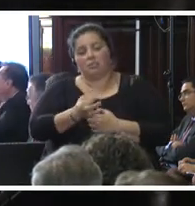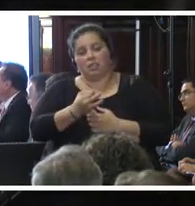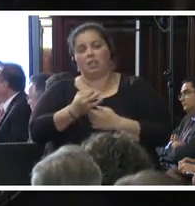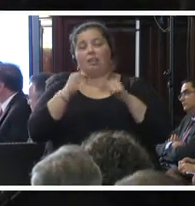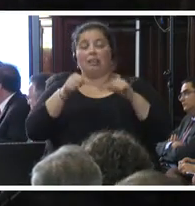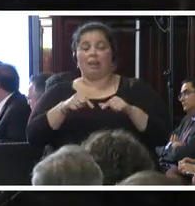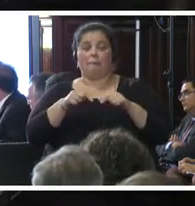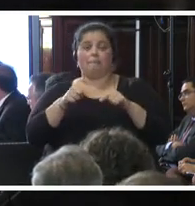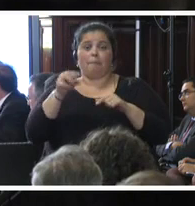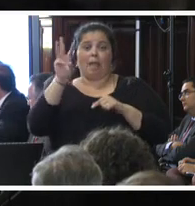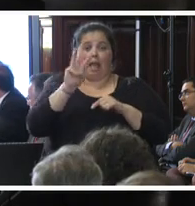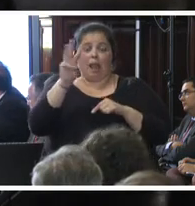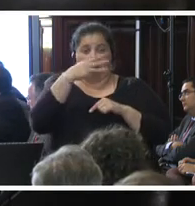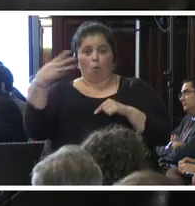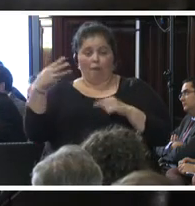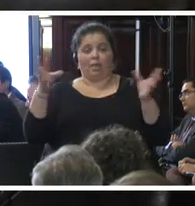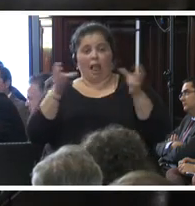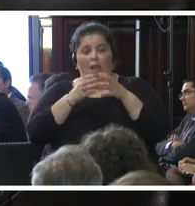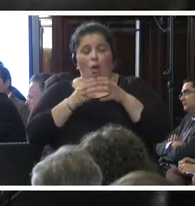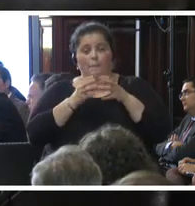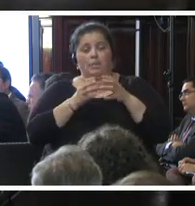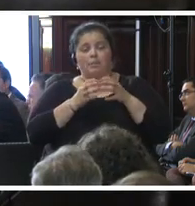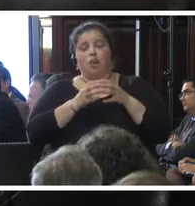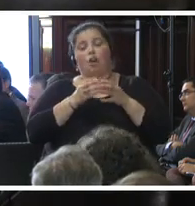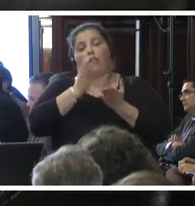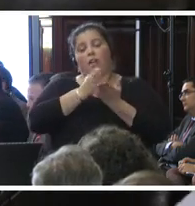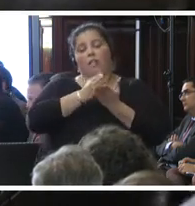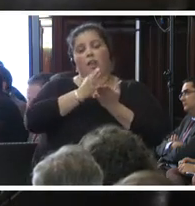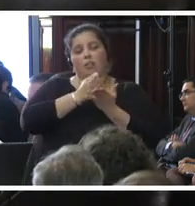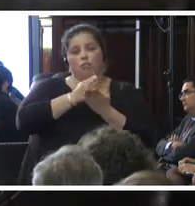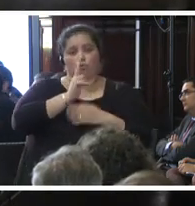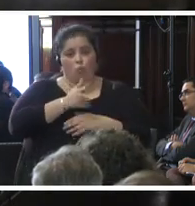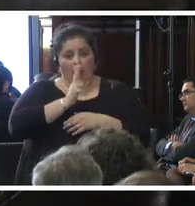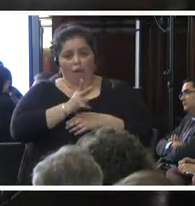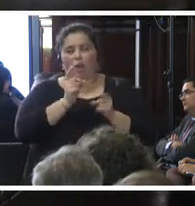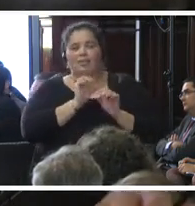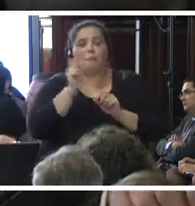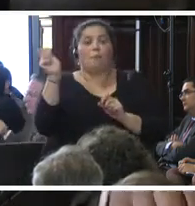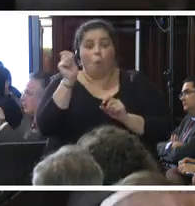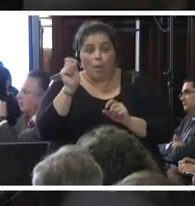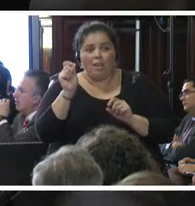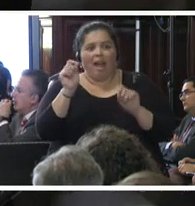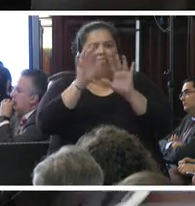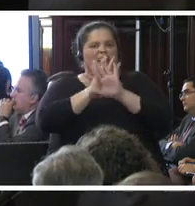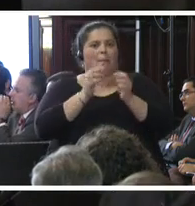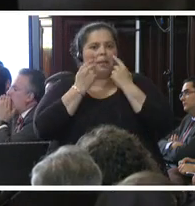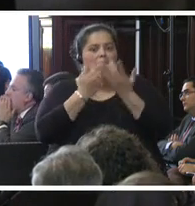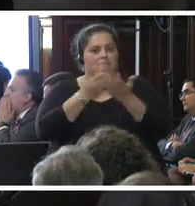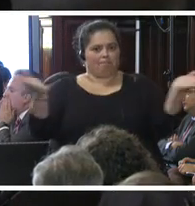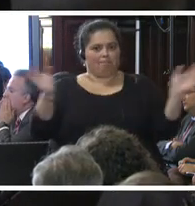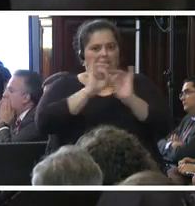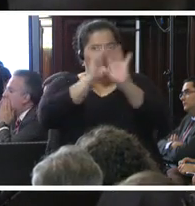la página de la Comisión Estatal de Derechos Humanos es pública y transparente, en la cual existen